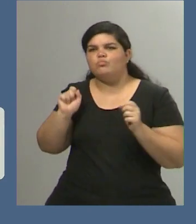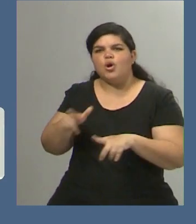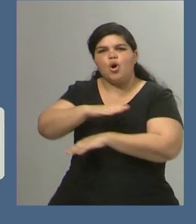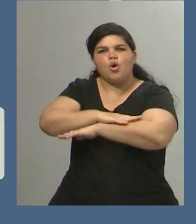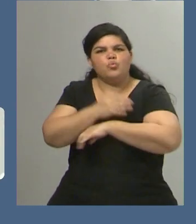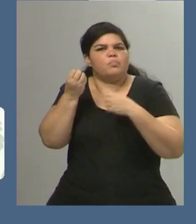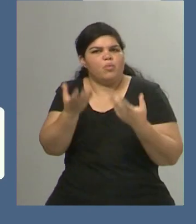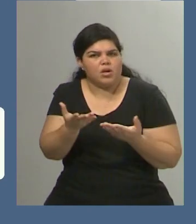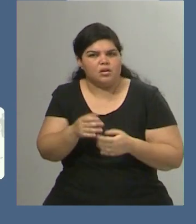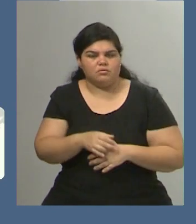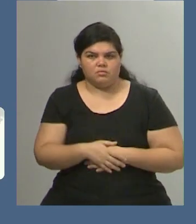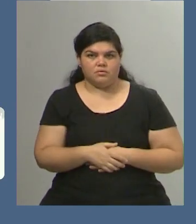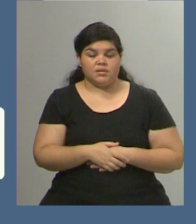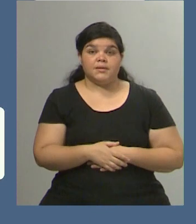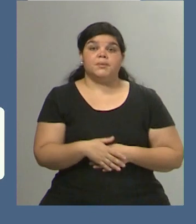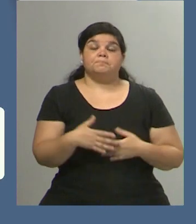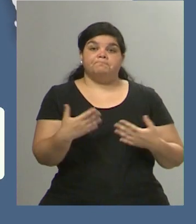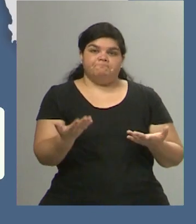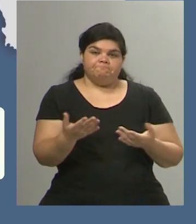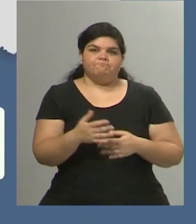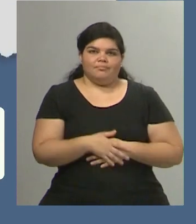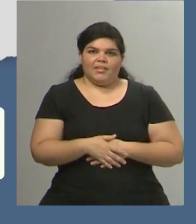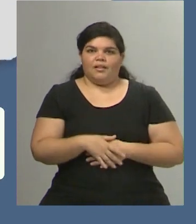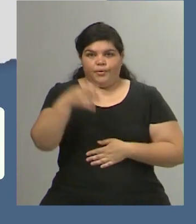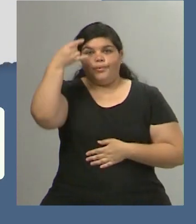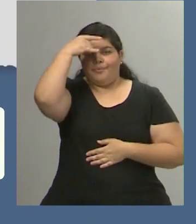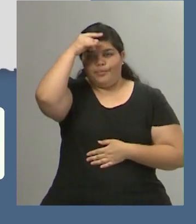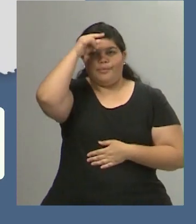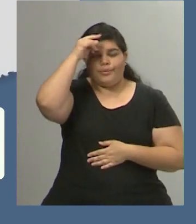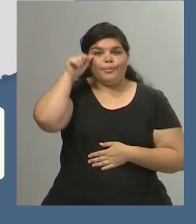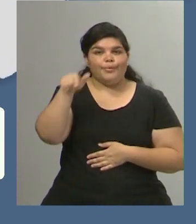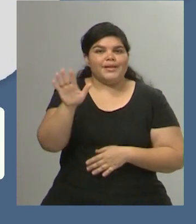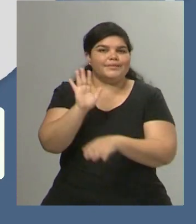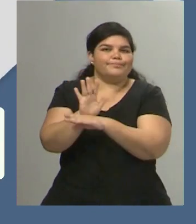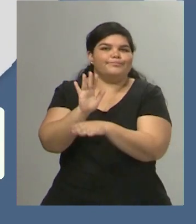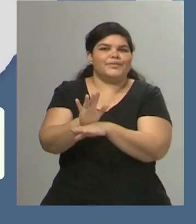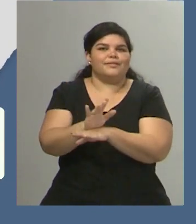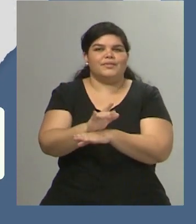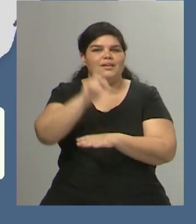En la posición de Uruguay hay algo que tiene que ver con lo jurídico,